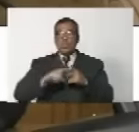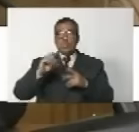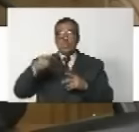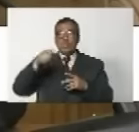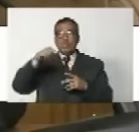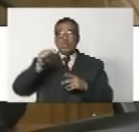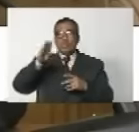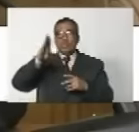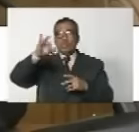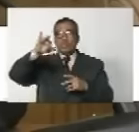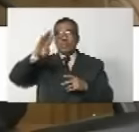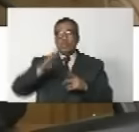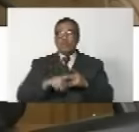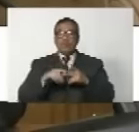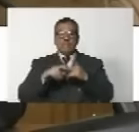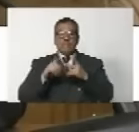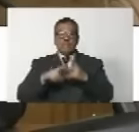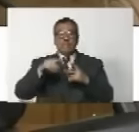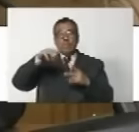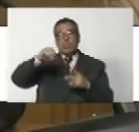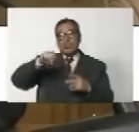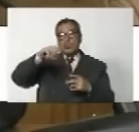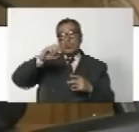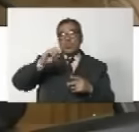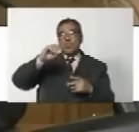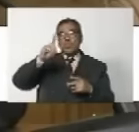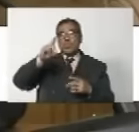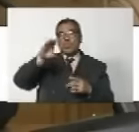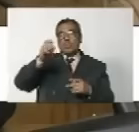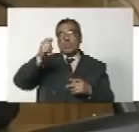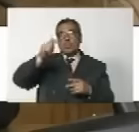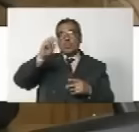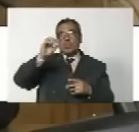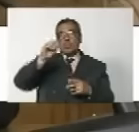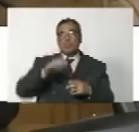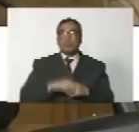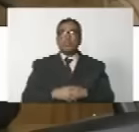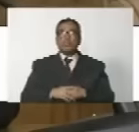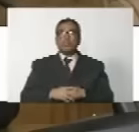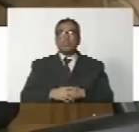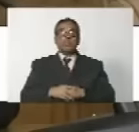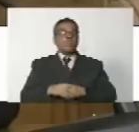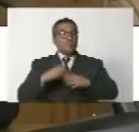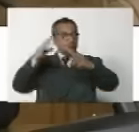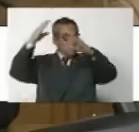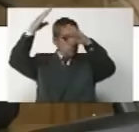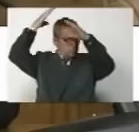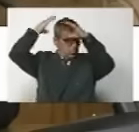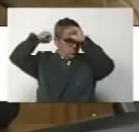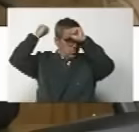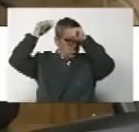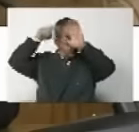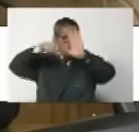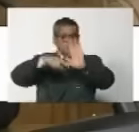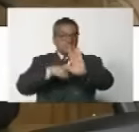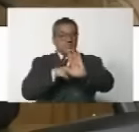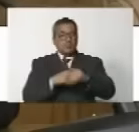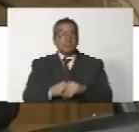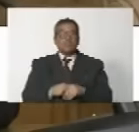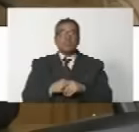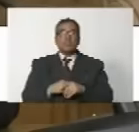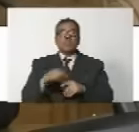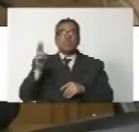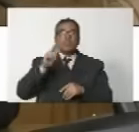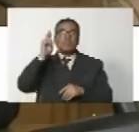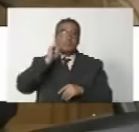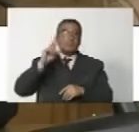Gambia. Segundo, ciudadano Modesto Antonio Ruiz Espinosa, como embajador extraordinario y plenipotenciario de